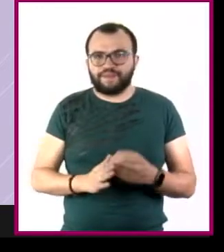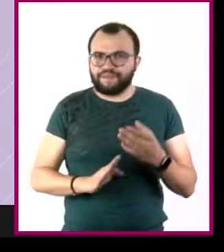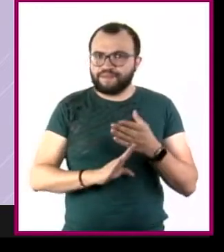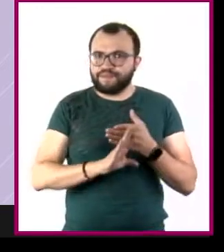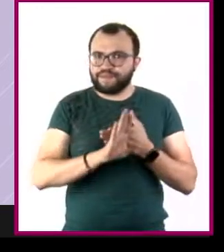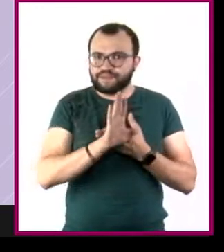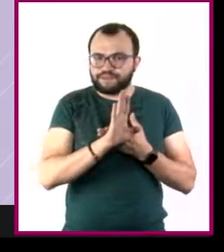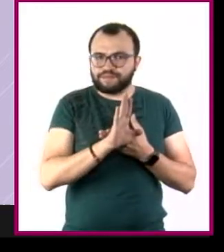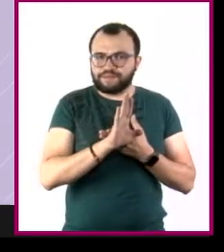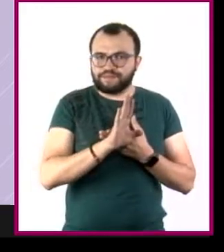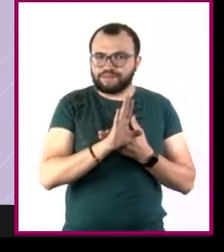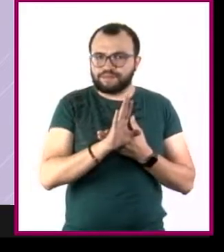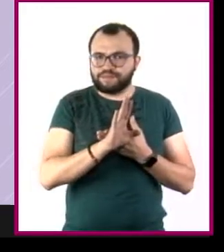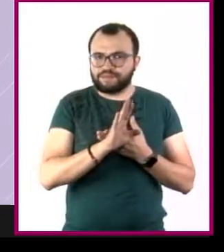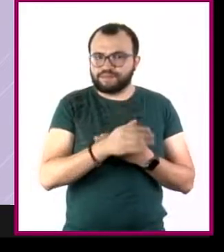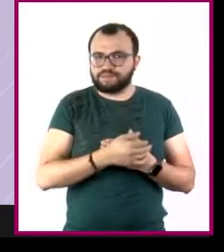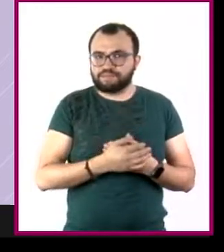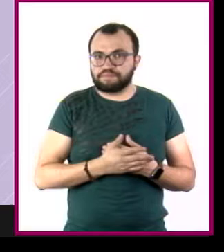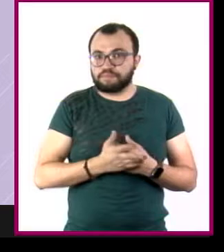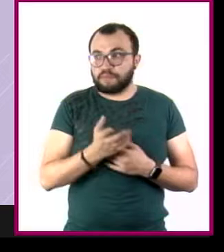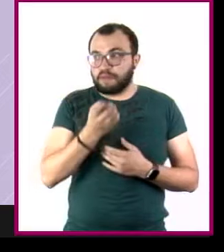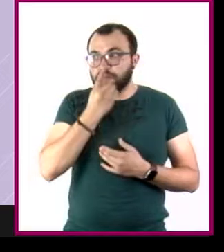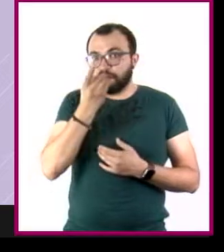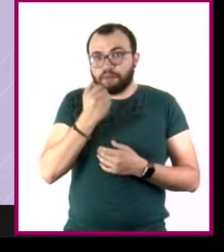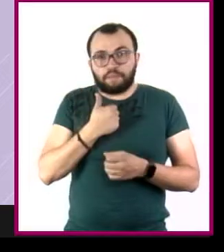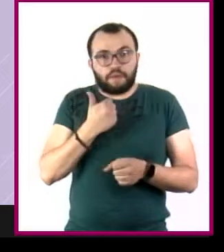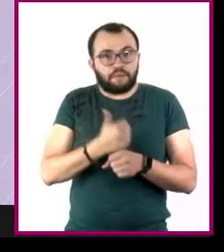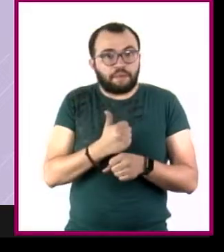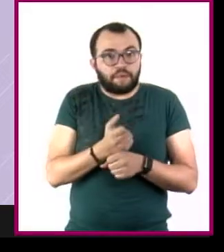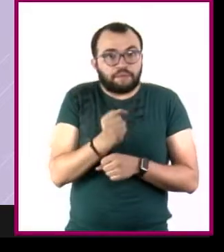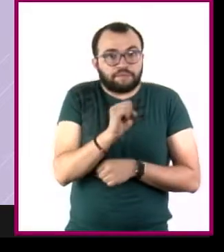¿Fantasmas? Pues dice mi abuelita que sí.